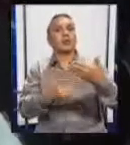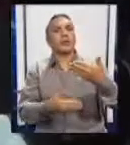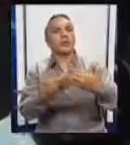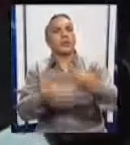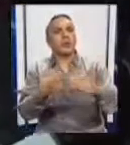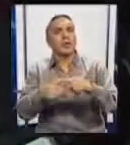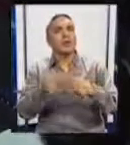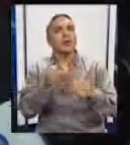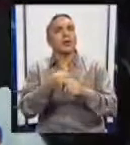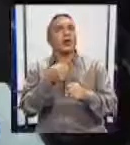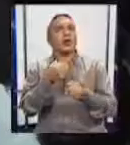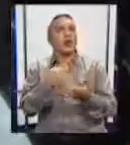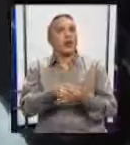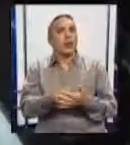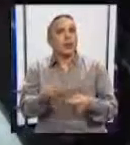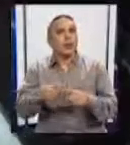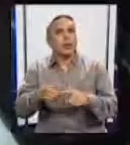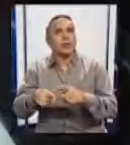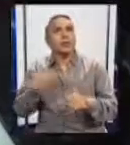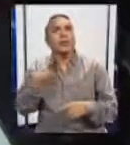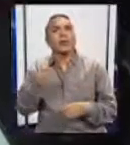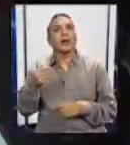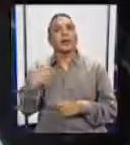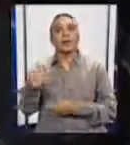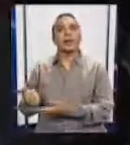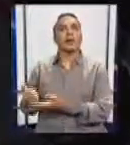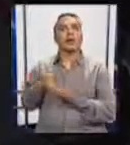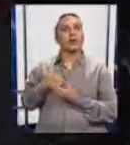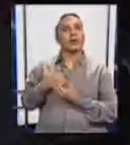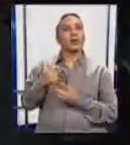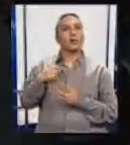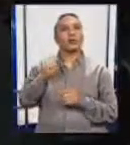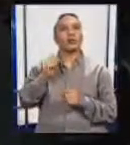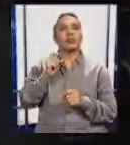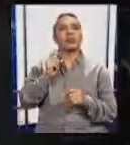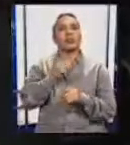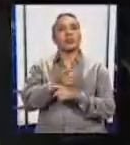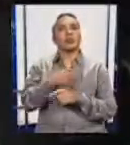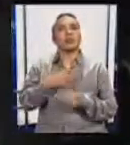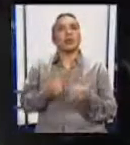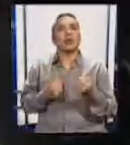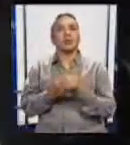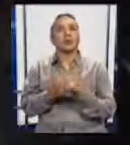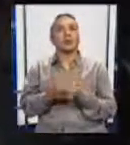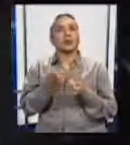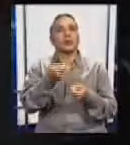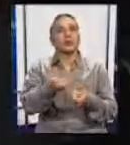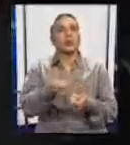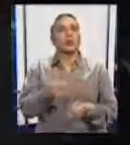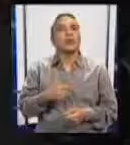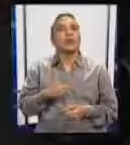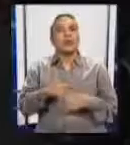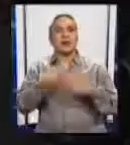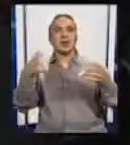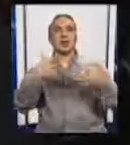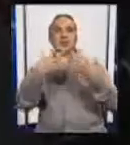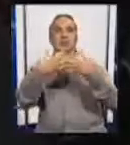compras inclusivas. Al darnos preferencia a las asociaciones de economía popular y solidaria, se ha cerrado el círculo para grandes empresas, inclusive para pymes.